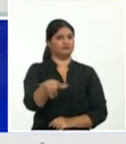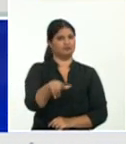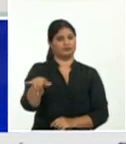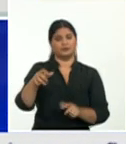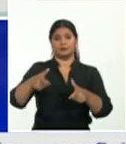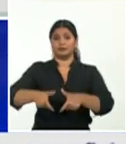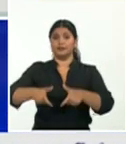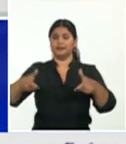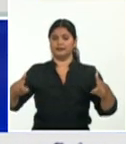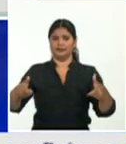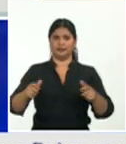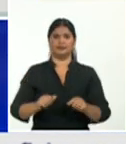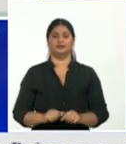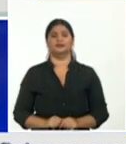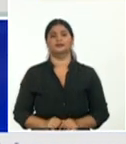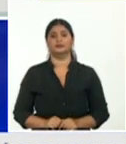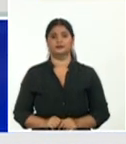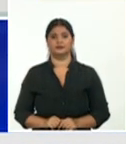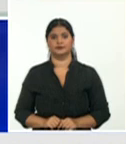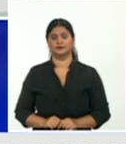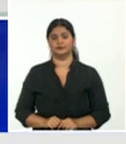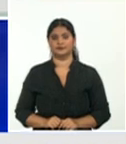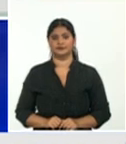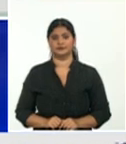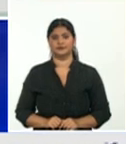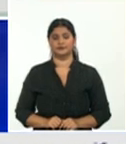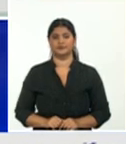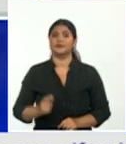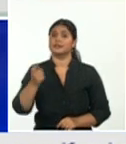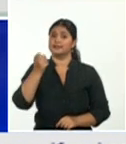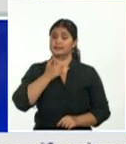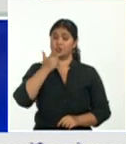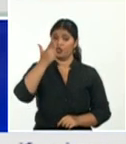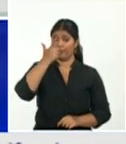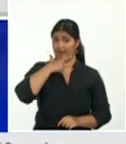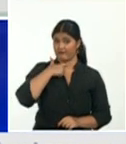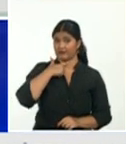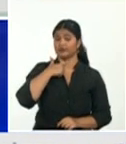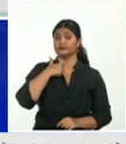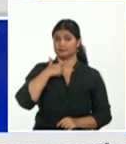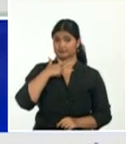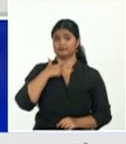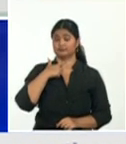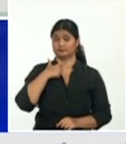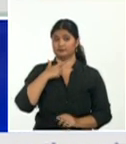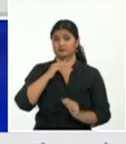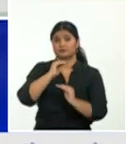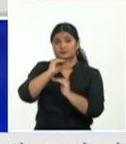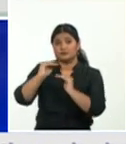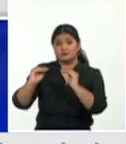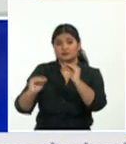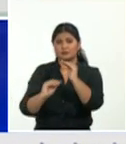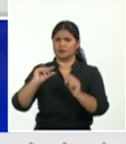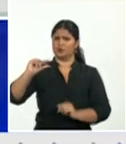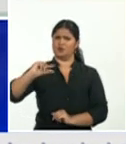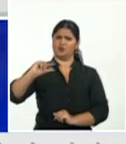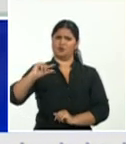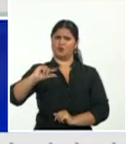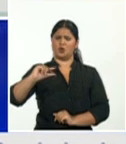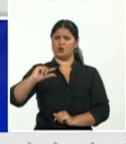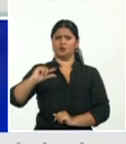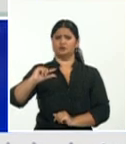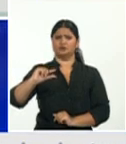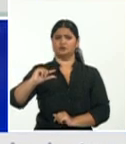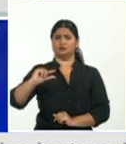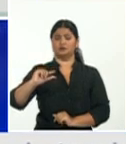87. Y Ciego de Ávila también con una cifra inferior, pero también incrementa en